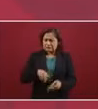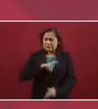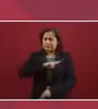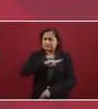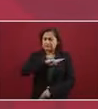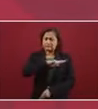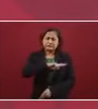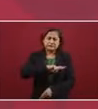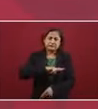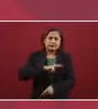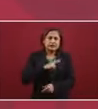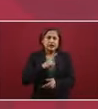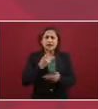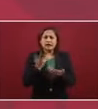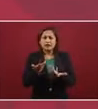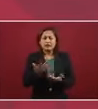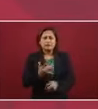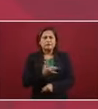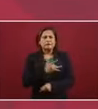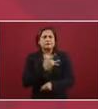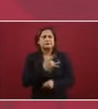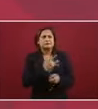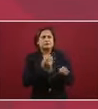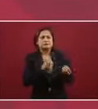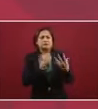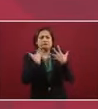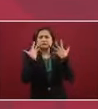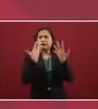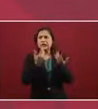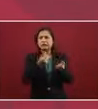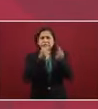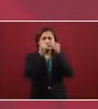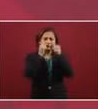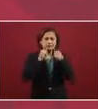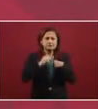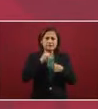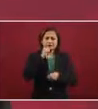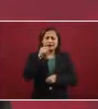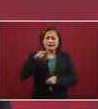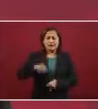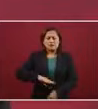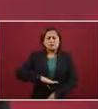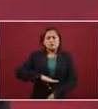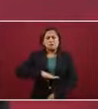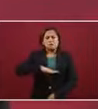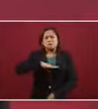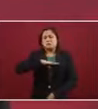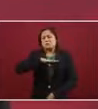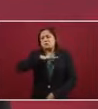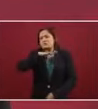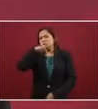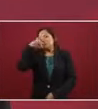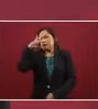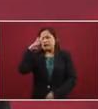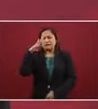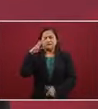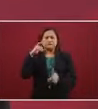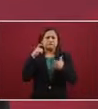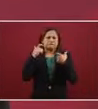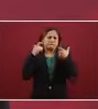producto del abandono, de la frustración. Y esos son los delincuentes actuales.